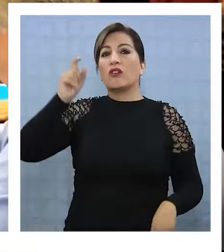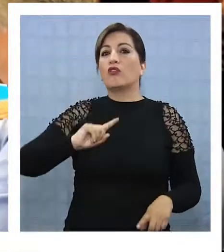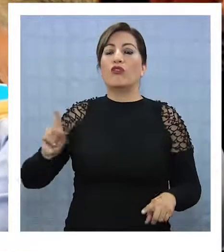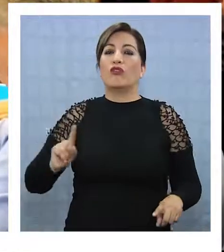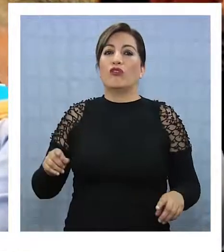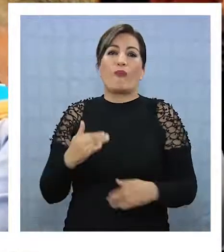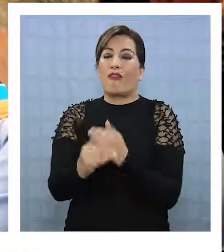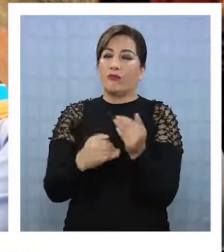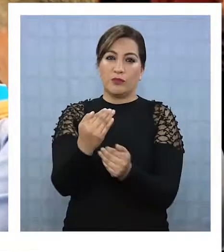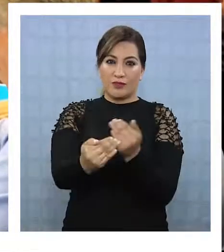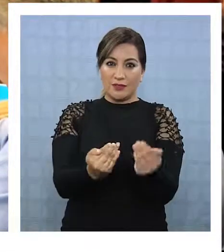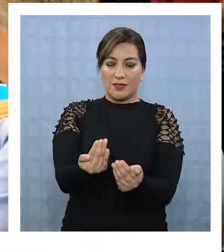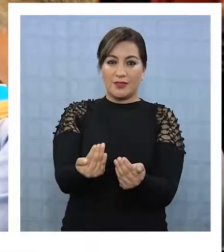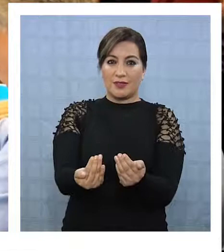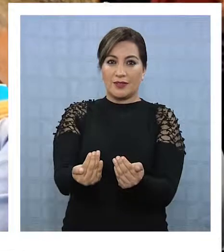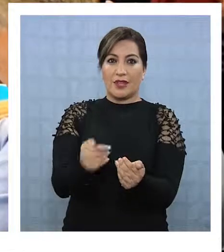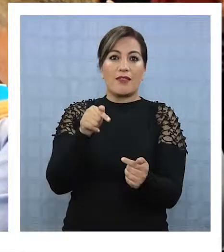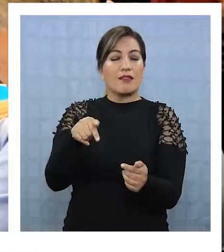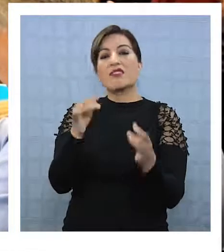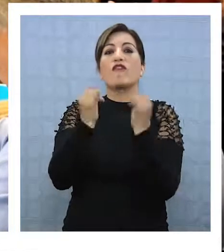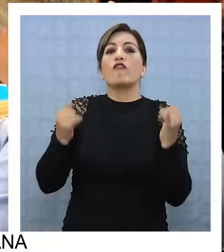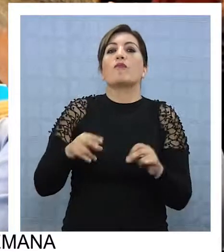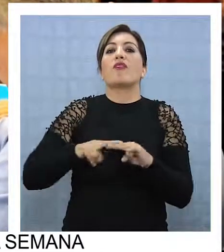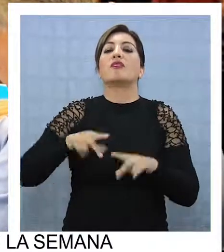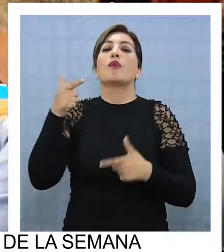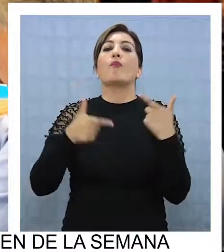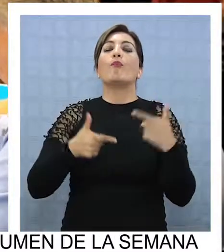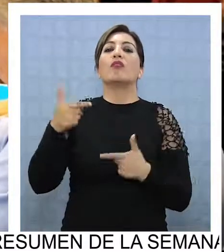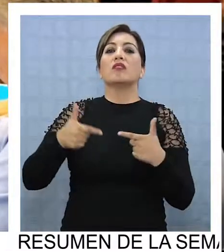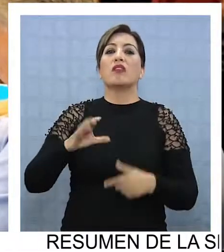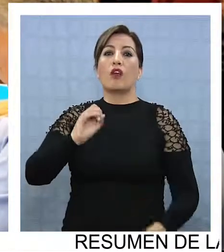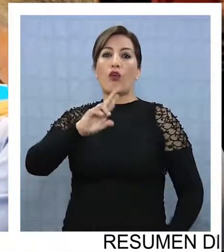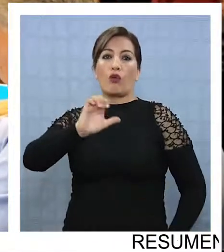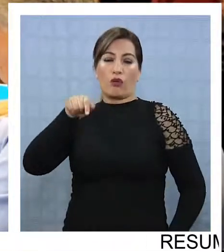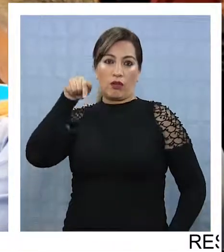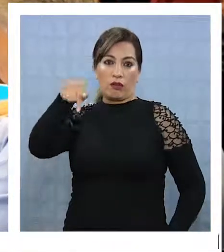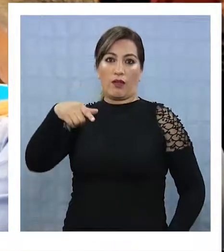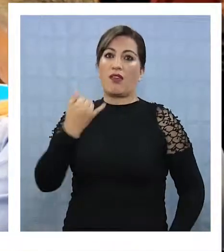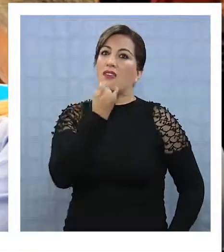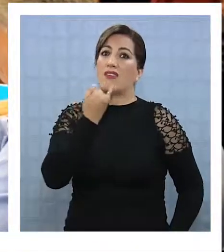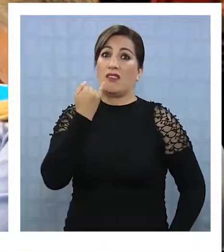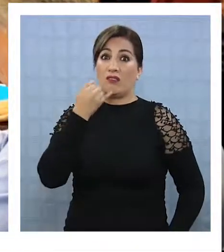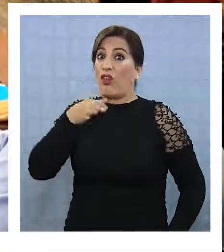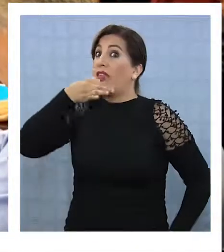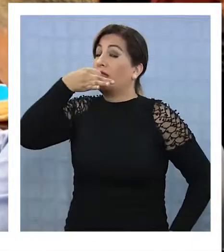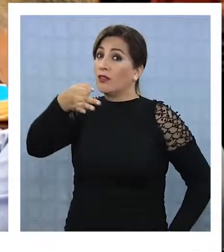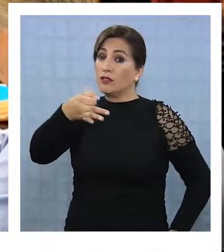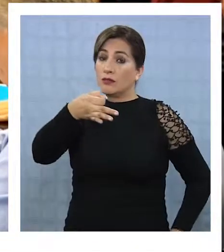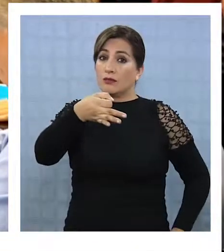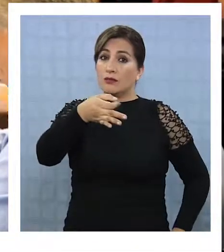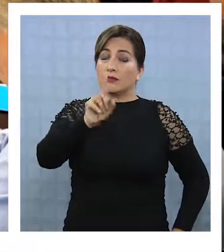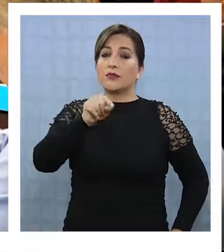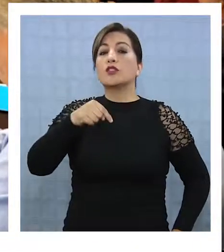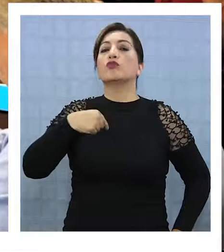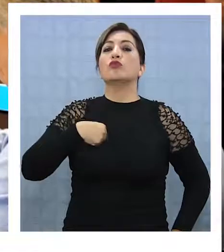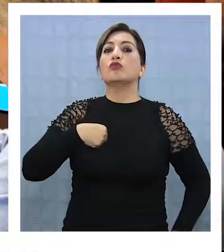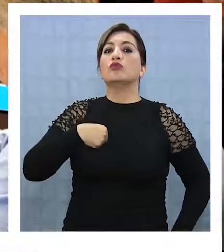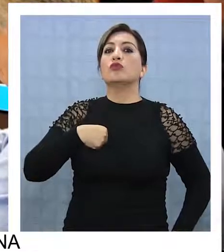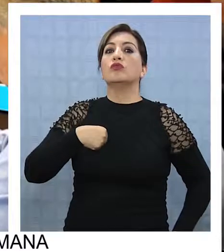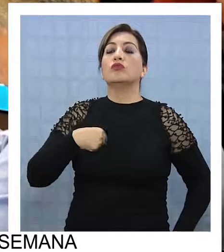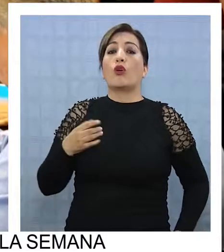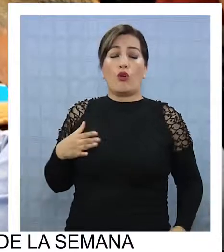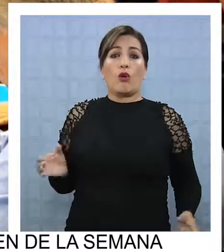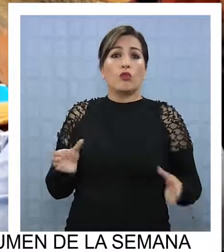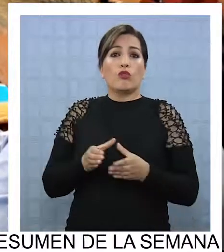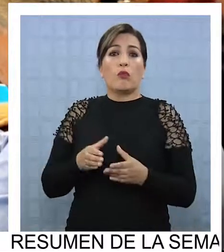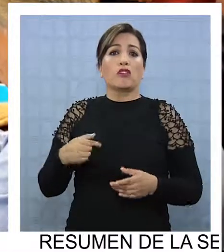creo que no vamos a llegar muy lejos con esta forma de hacer política acá en el gobierno regional a cargo de este intendente. Te lo digo, y yo siendo